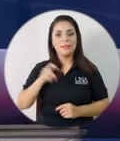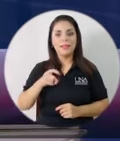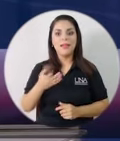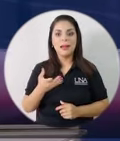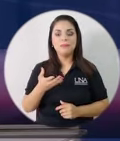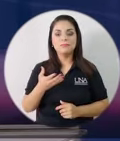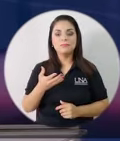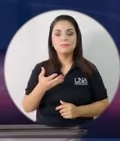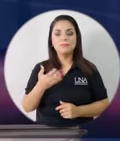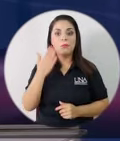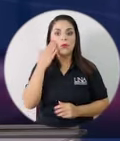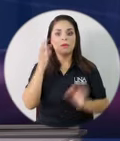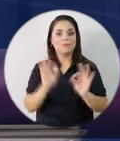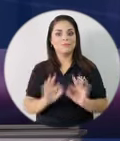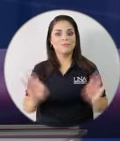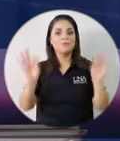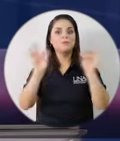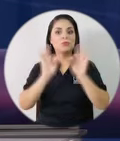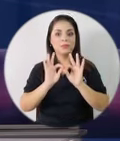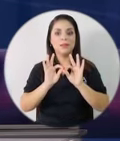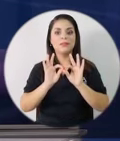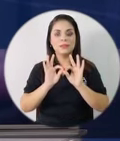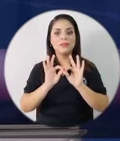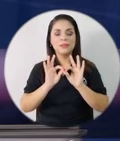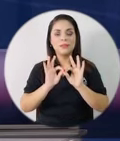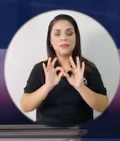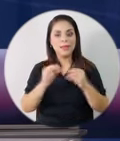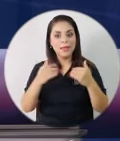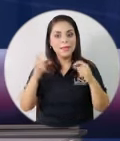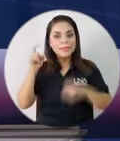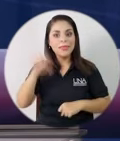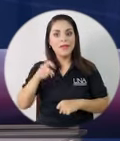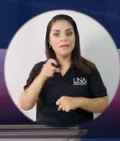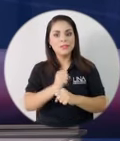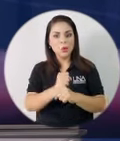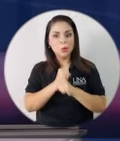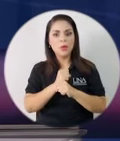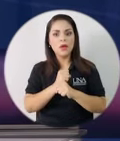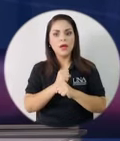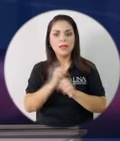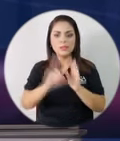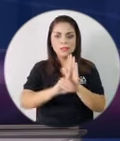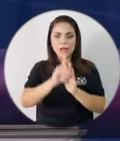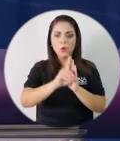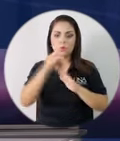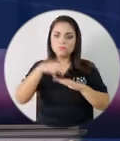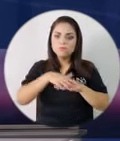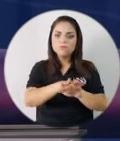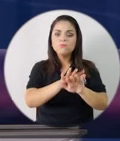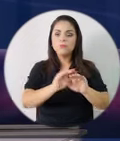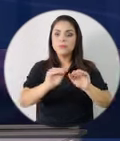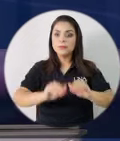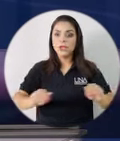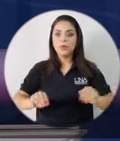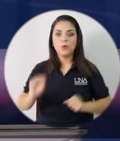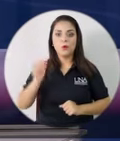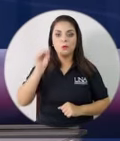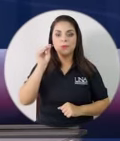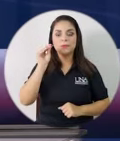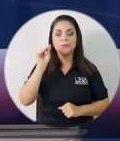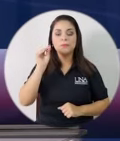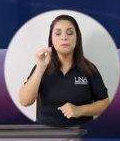¿verdad?, por la importancia pues, que tiene garantizar el desarrollo integral y seguro de nuestras niñas, niños y adolescentes.